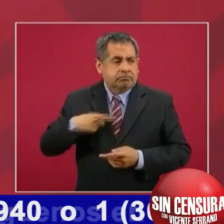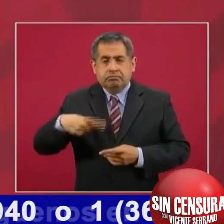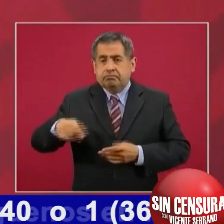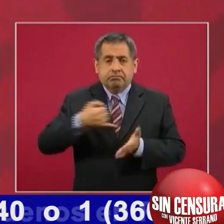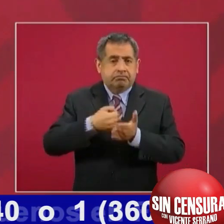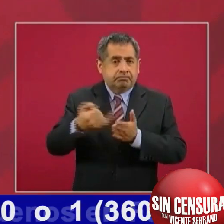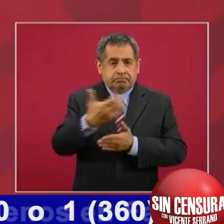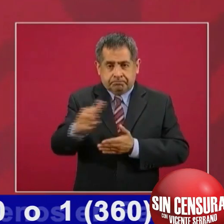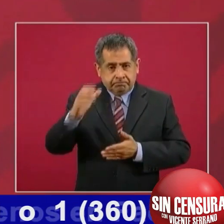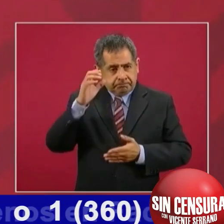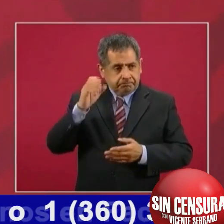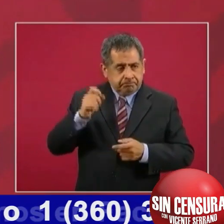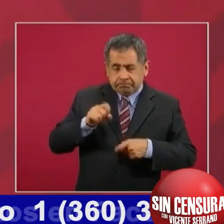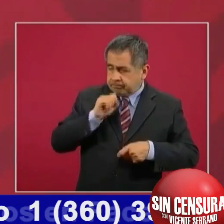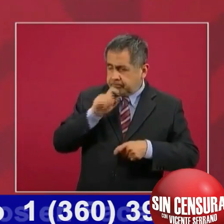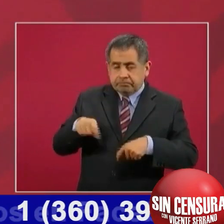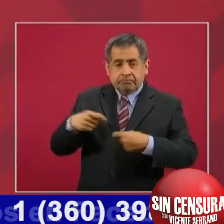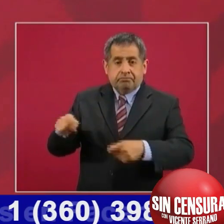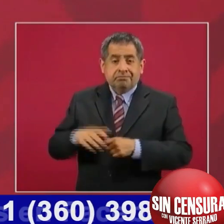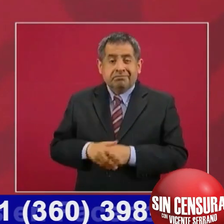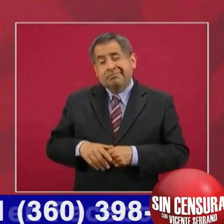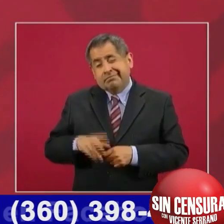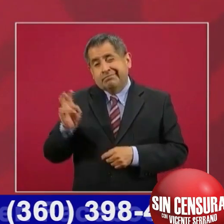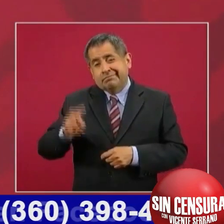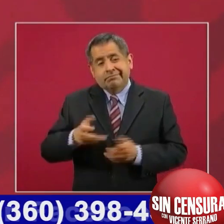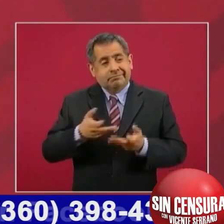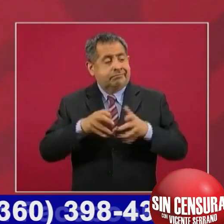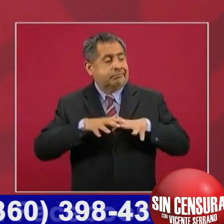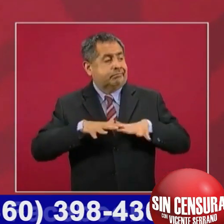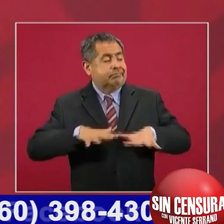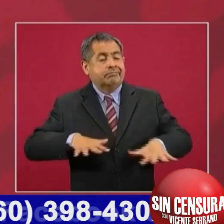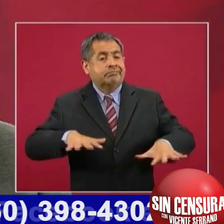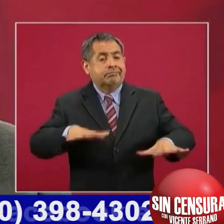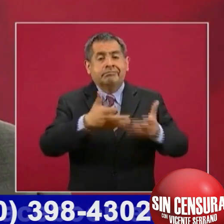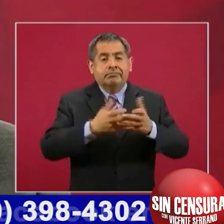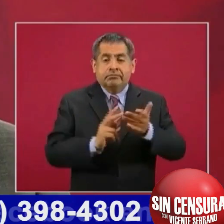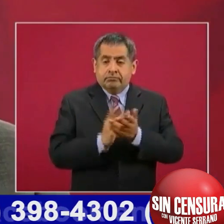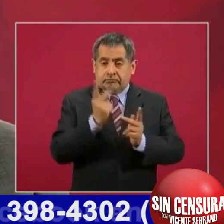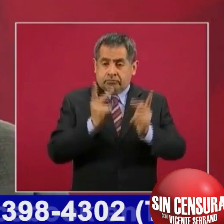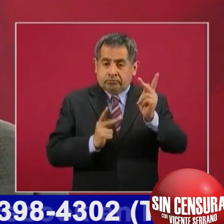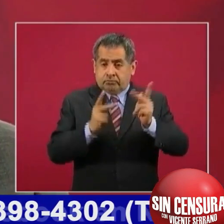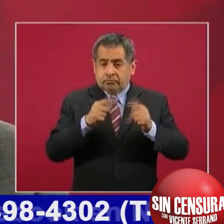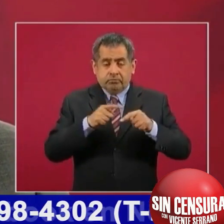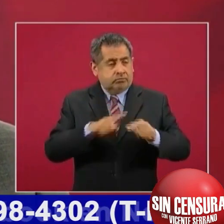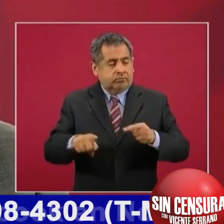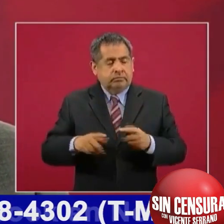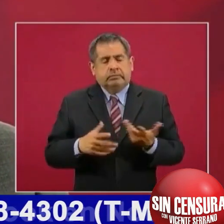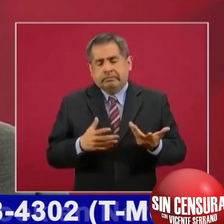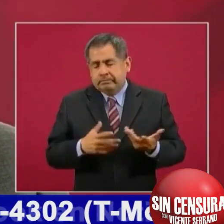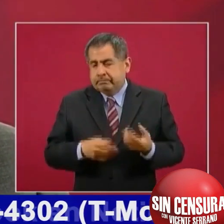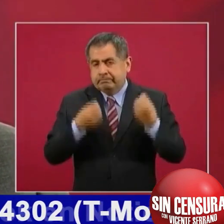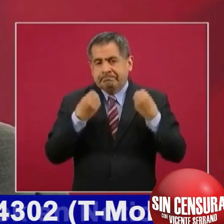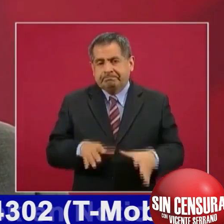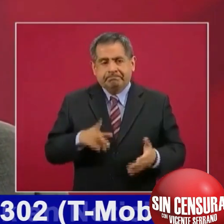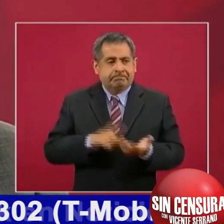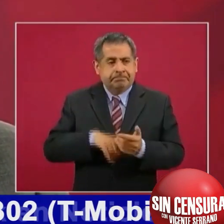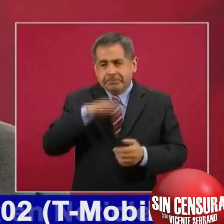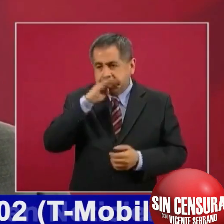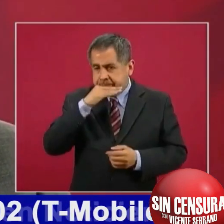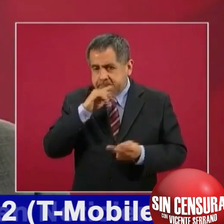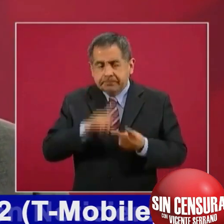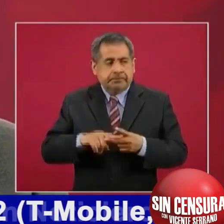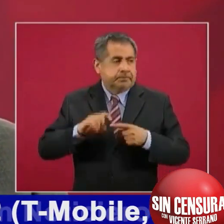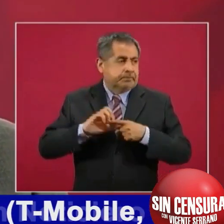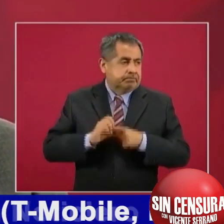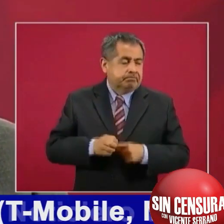productores. Se afectaron plantaciones de básicos, de maíz, de